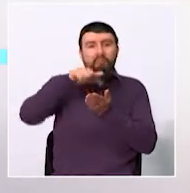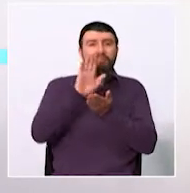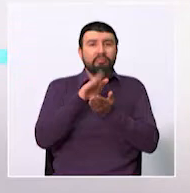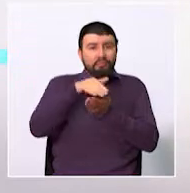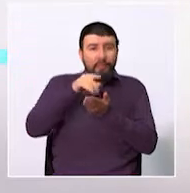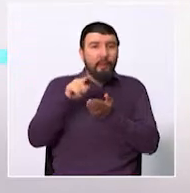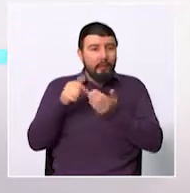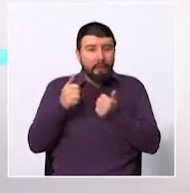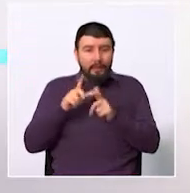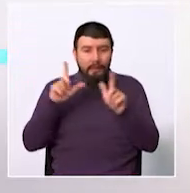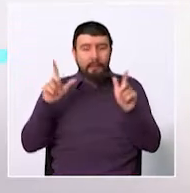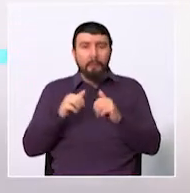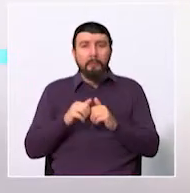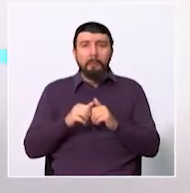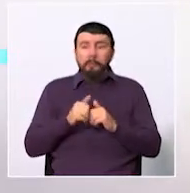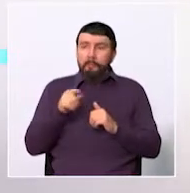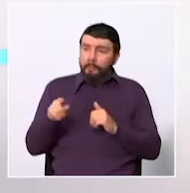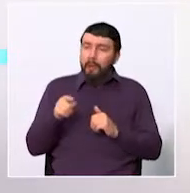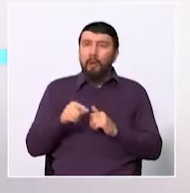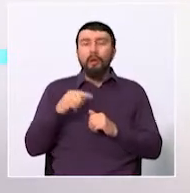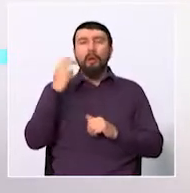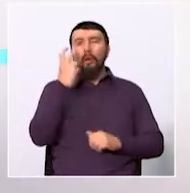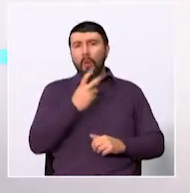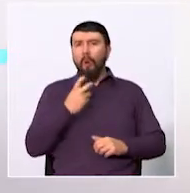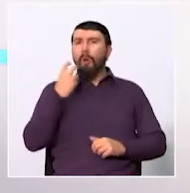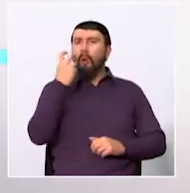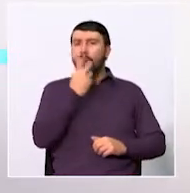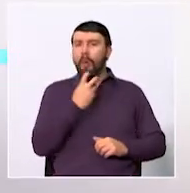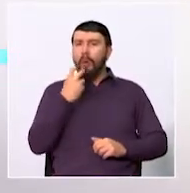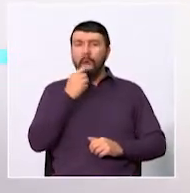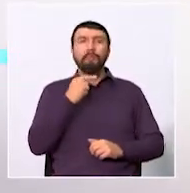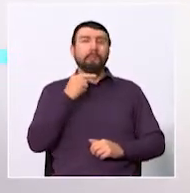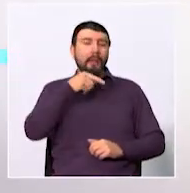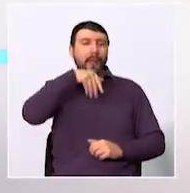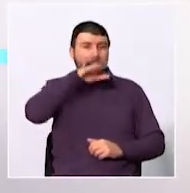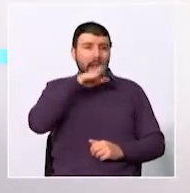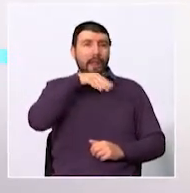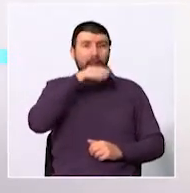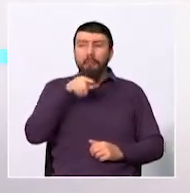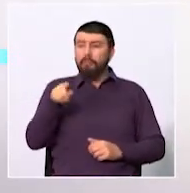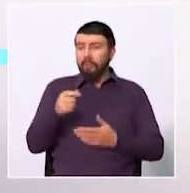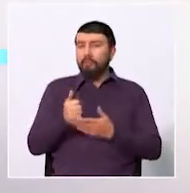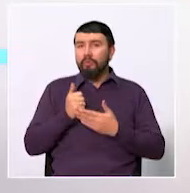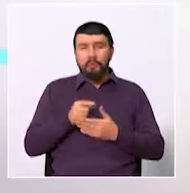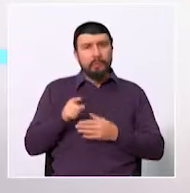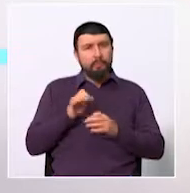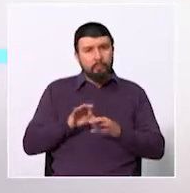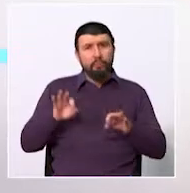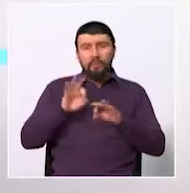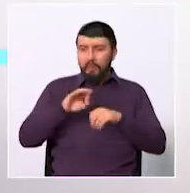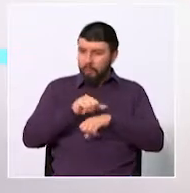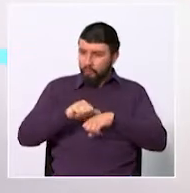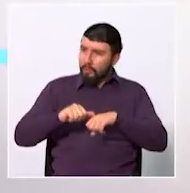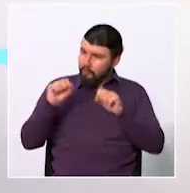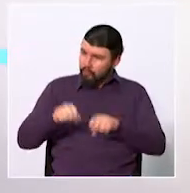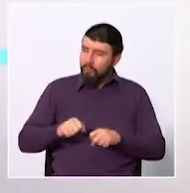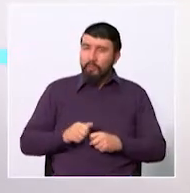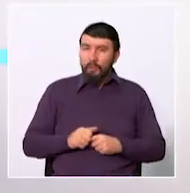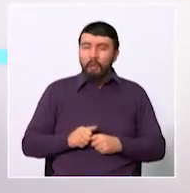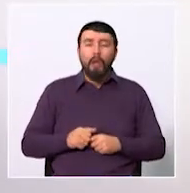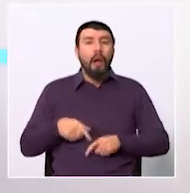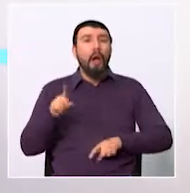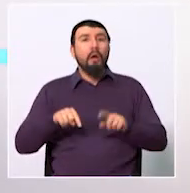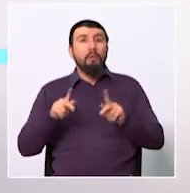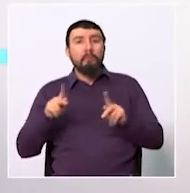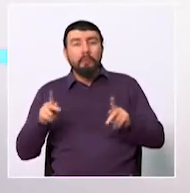porque la vocalización pues la de la lengua y es muy importante esa cirugía muchas personas cuando van a